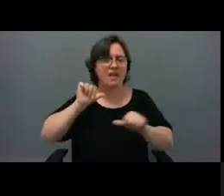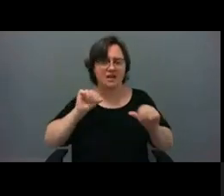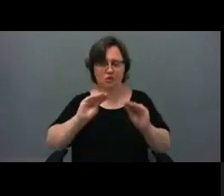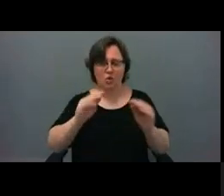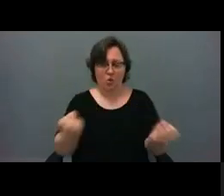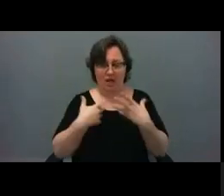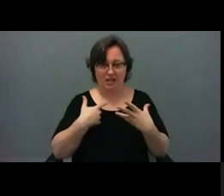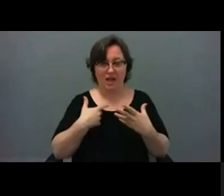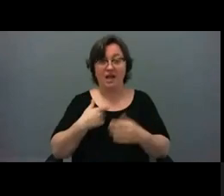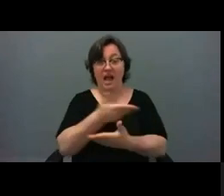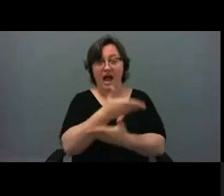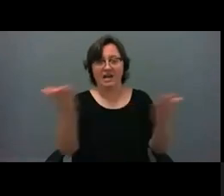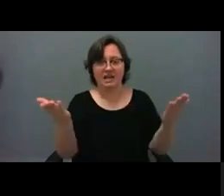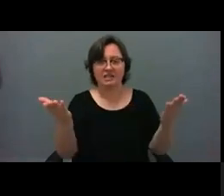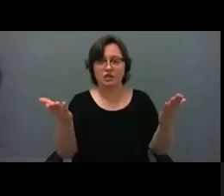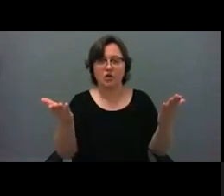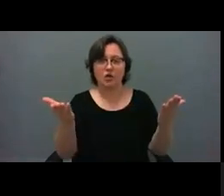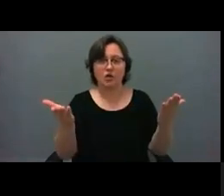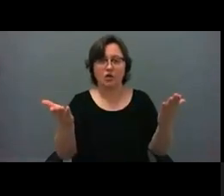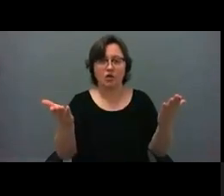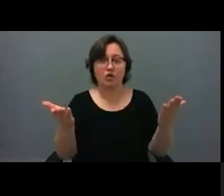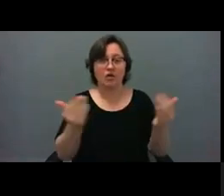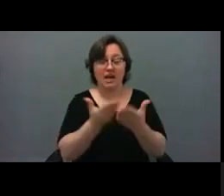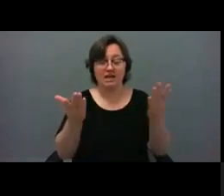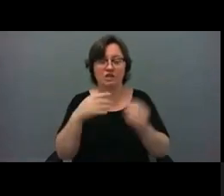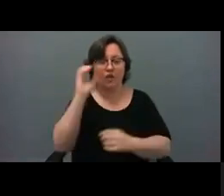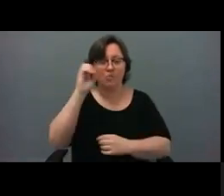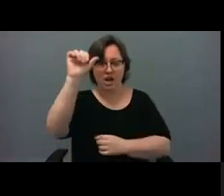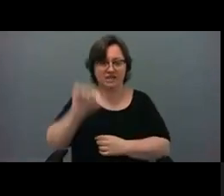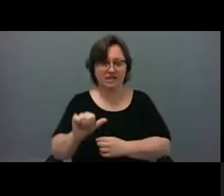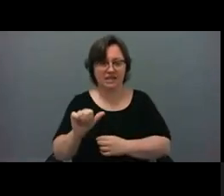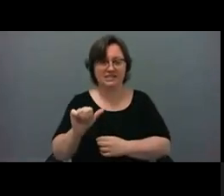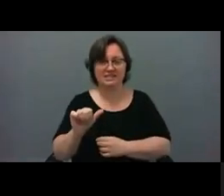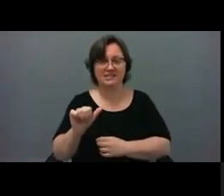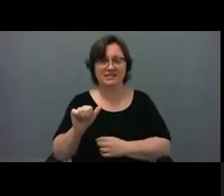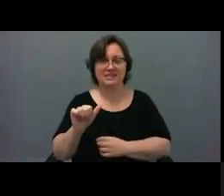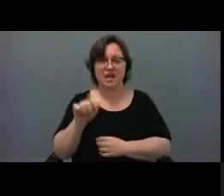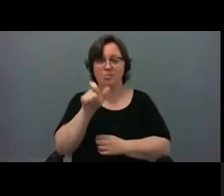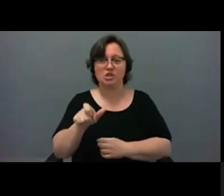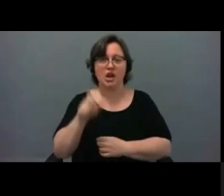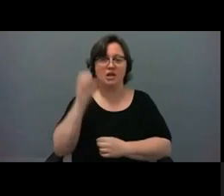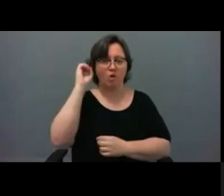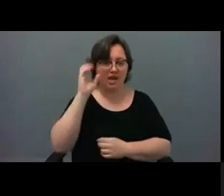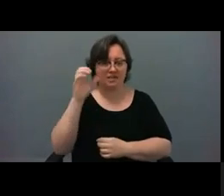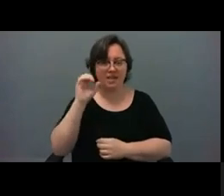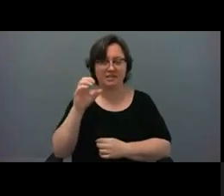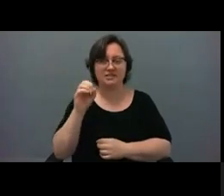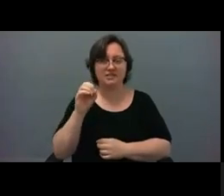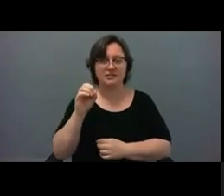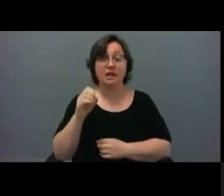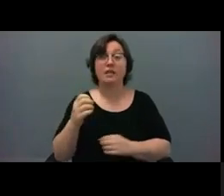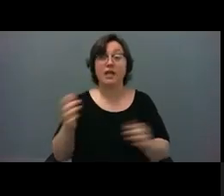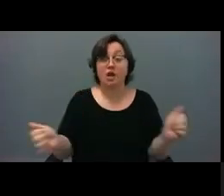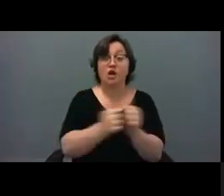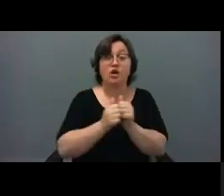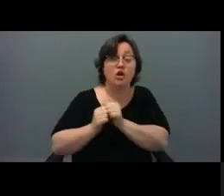Os invito al resto de ponentes, de personas ponentes que me habéis